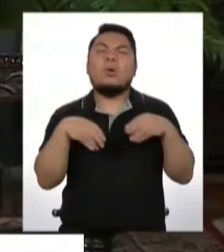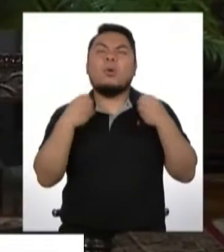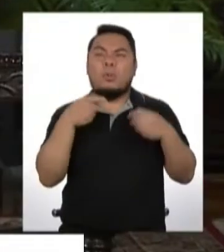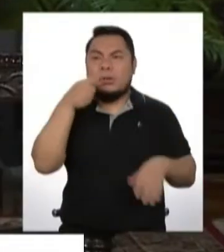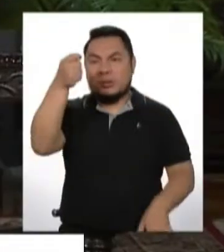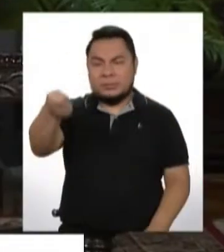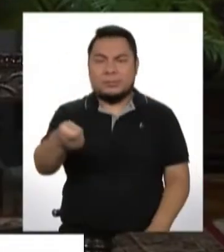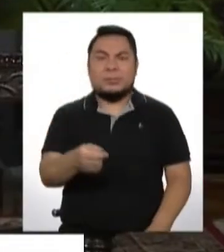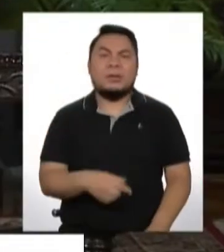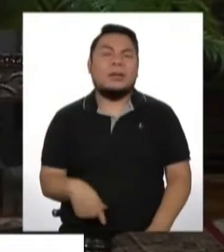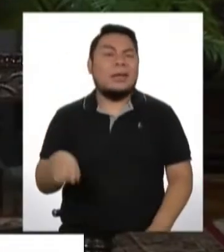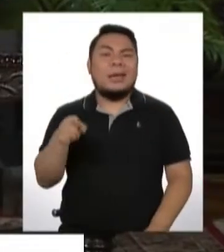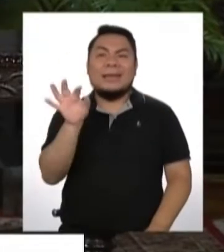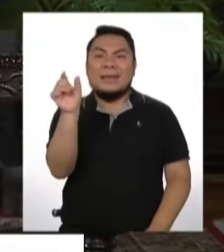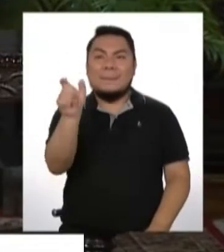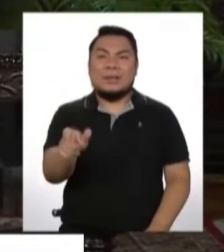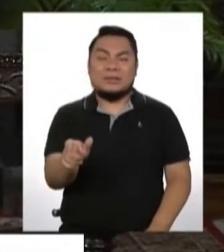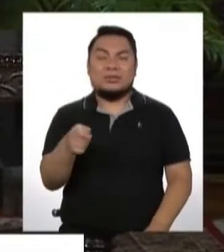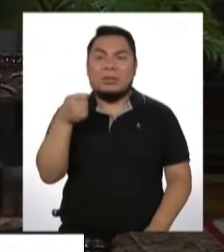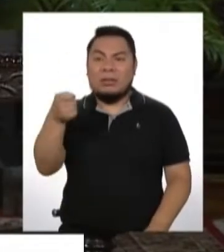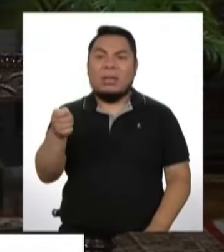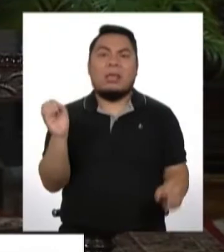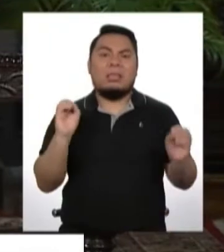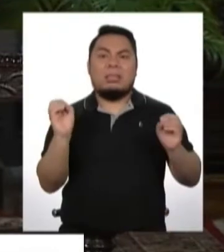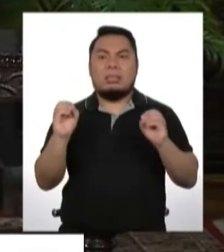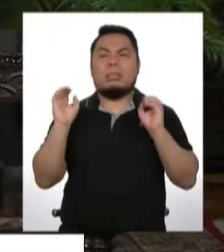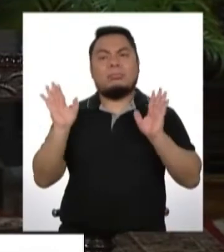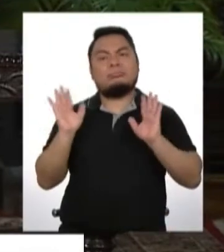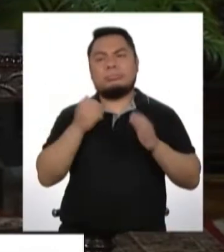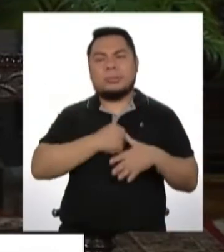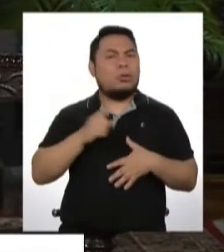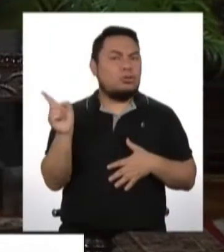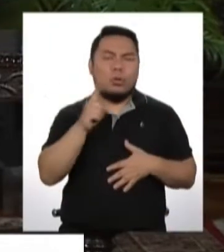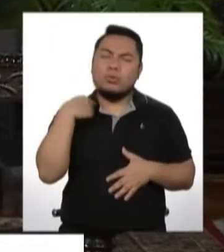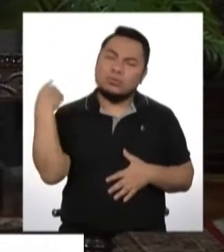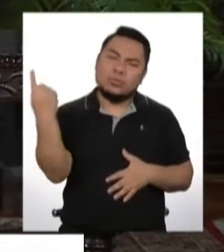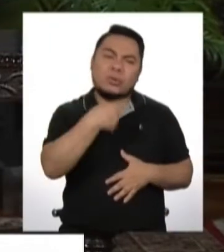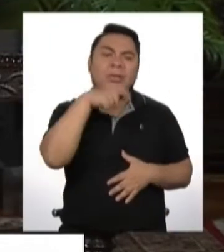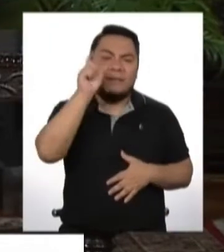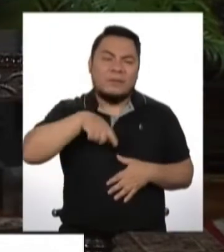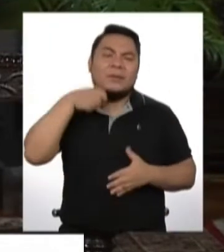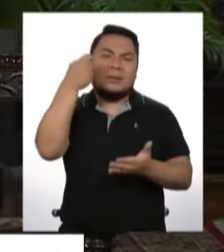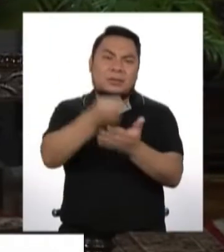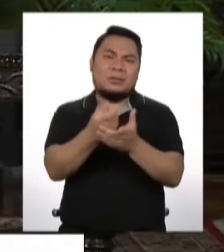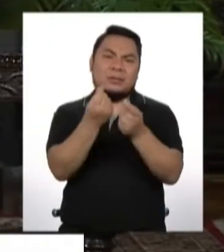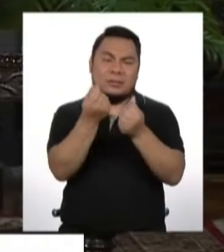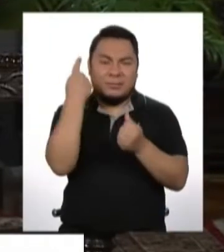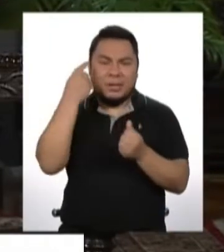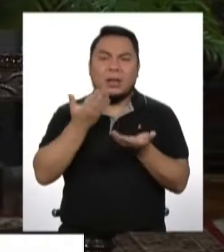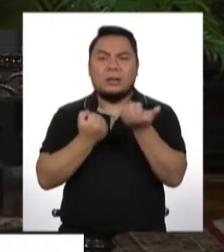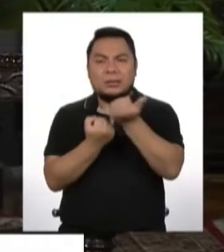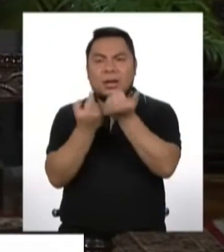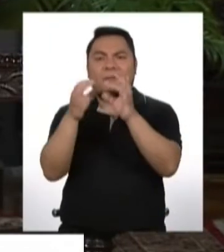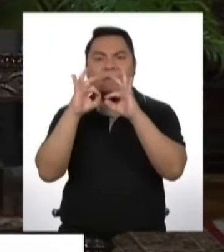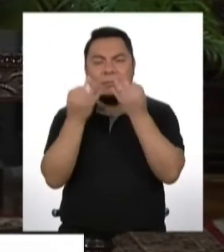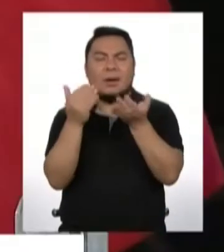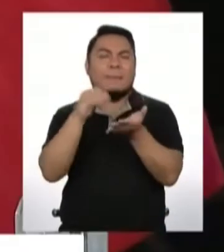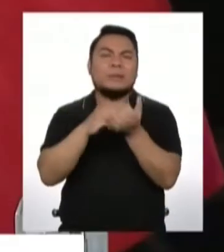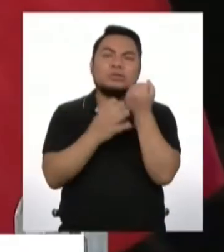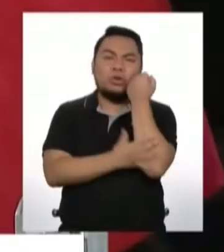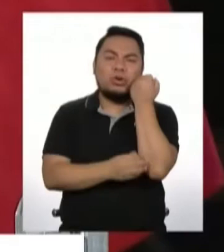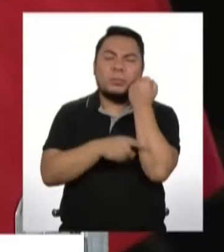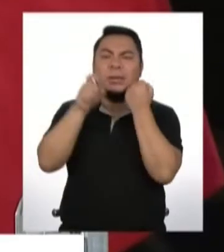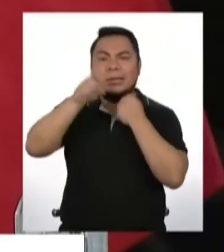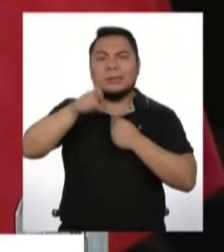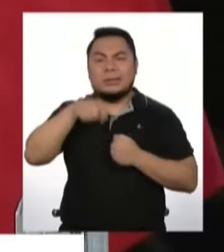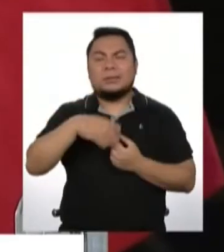se puede quedar fuera de este apoyo solidario que como Estado queremos dar a las familias más vulnerables que requieren